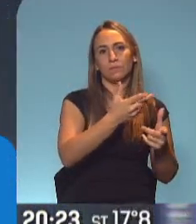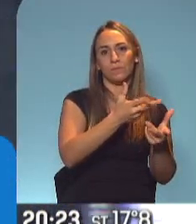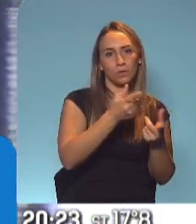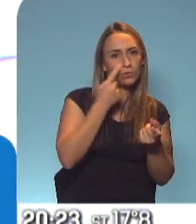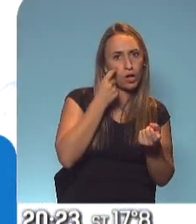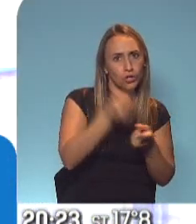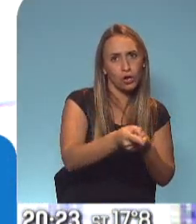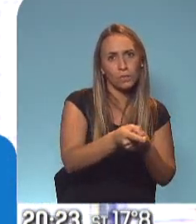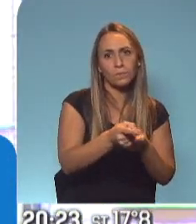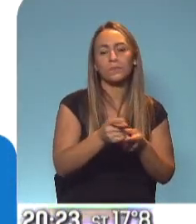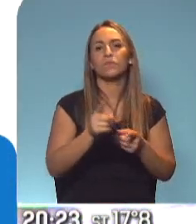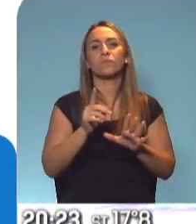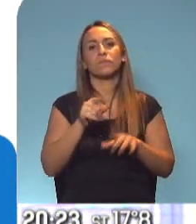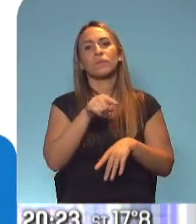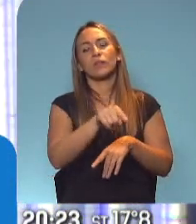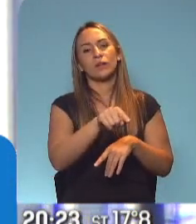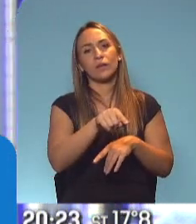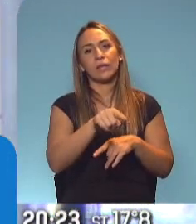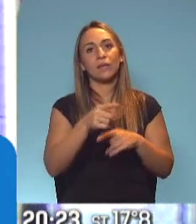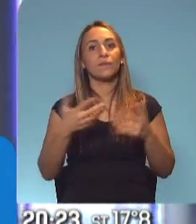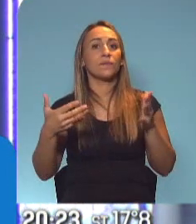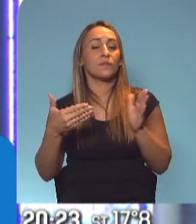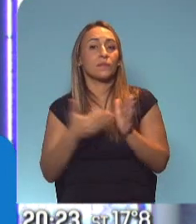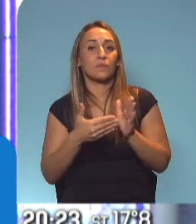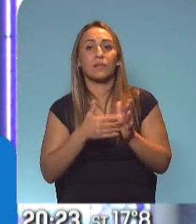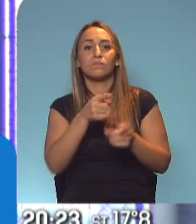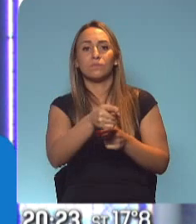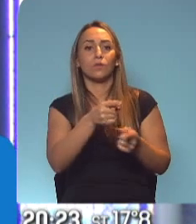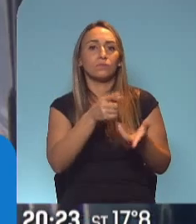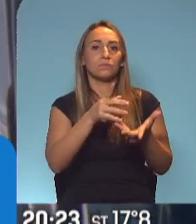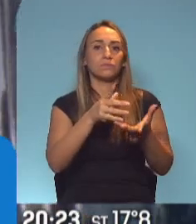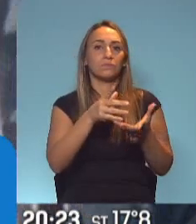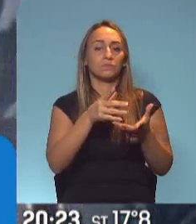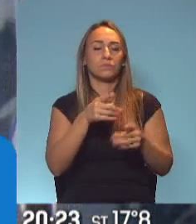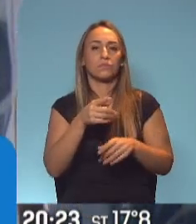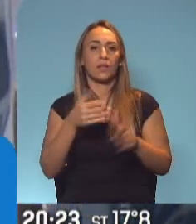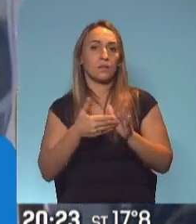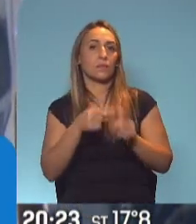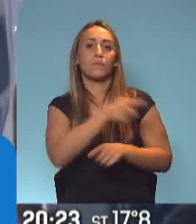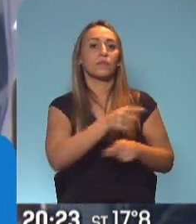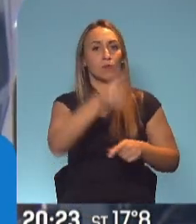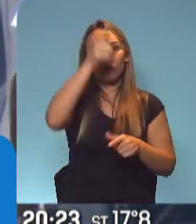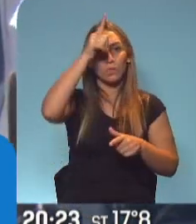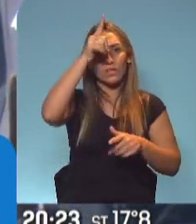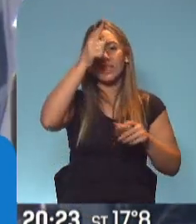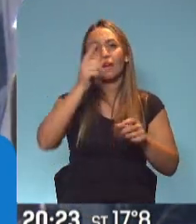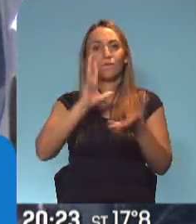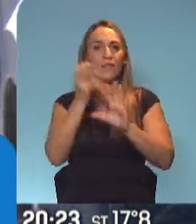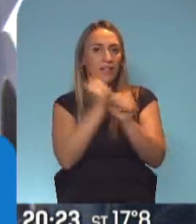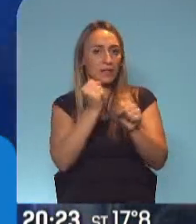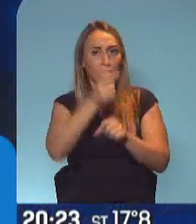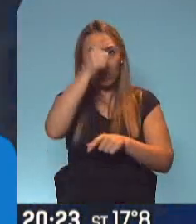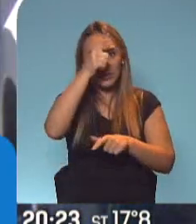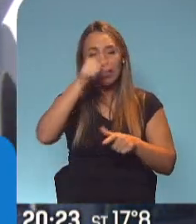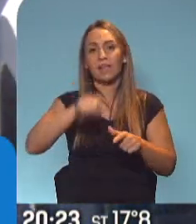no estática sino dinámica en función de las exigencias con las que están trabajando las fuerzas policiales en la provincia en